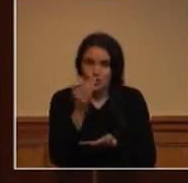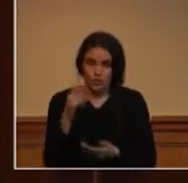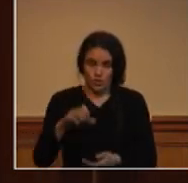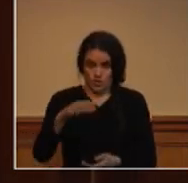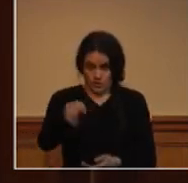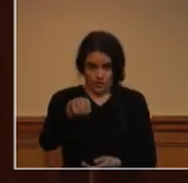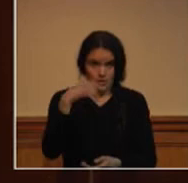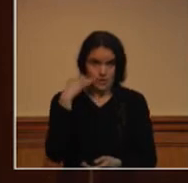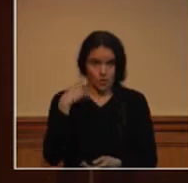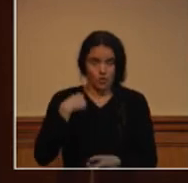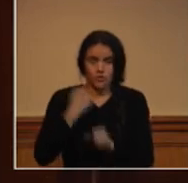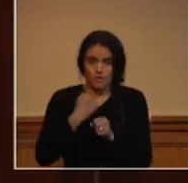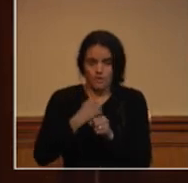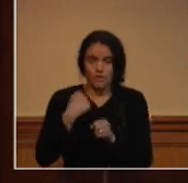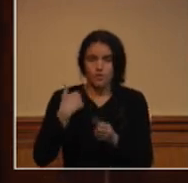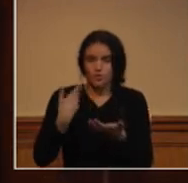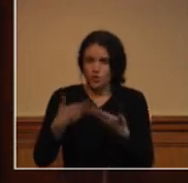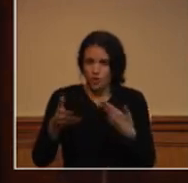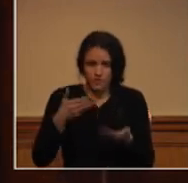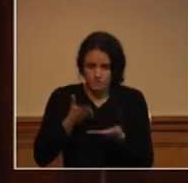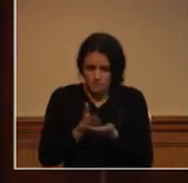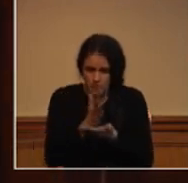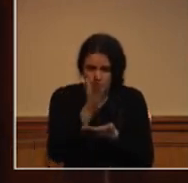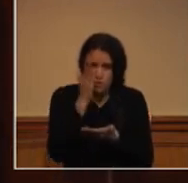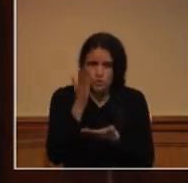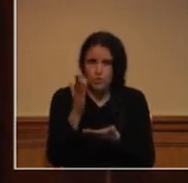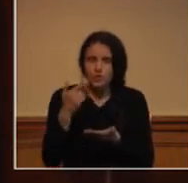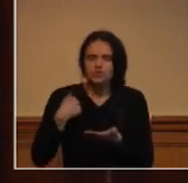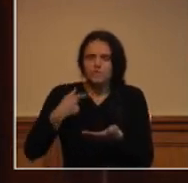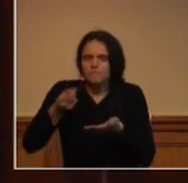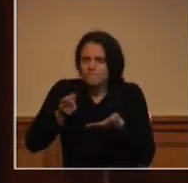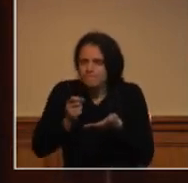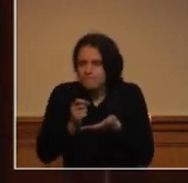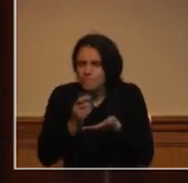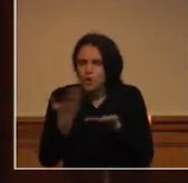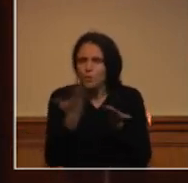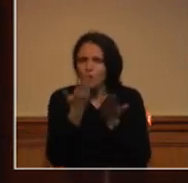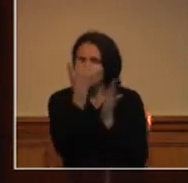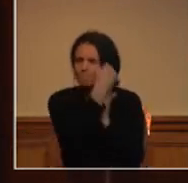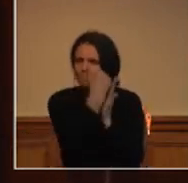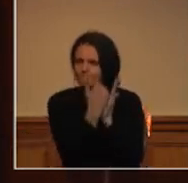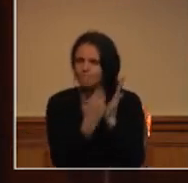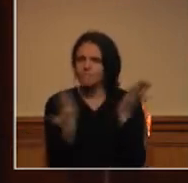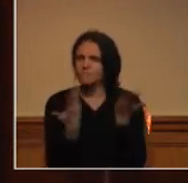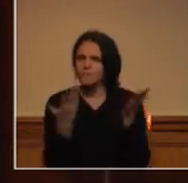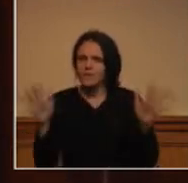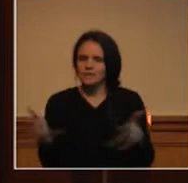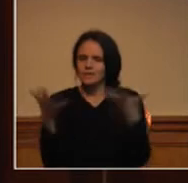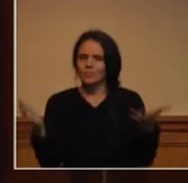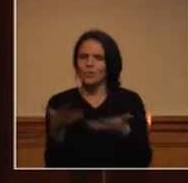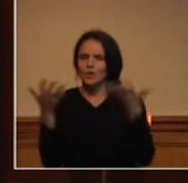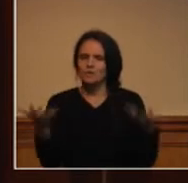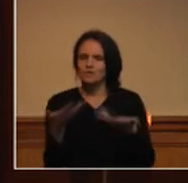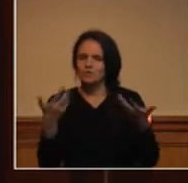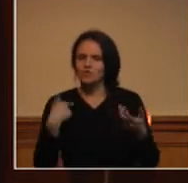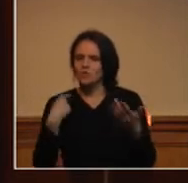chiquito con el que voy a trabajar y en cómo proyecto un programa de estimulación que tengo que ir midiendo. No